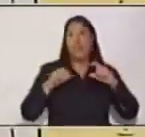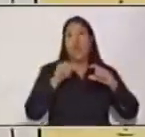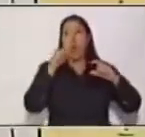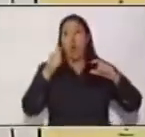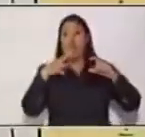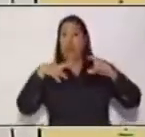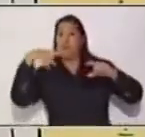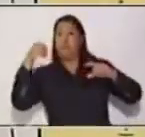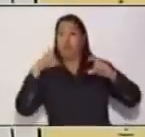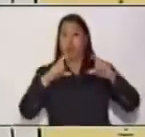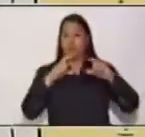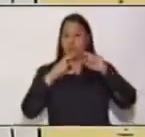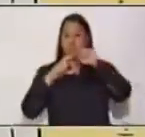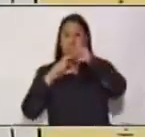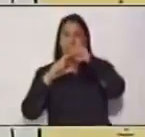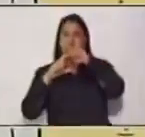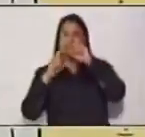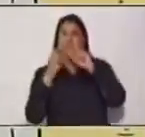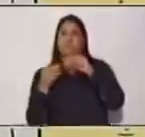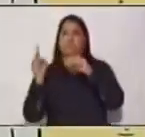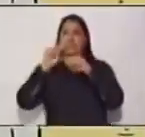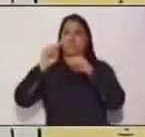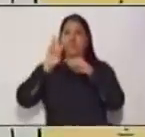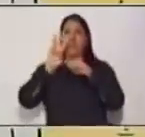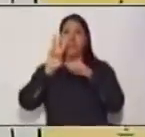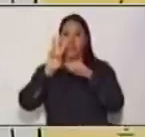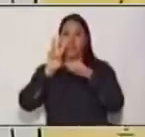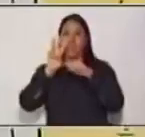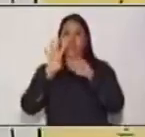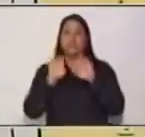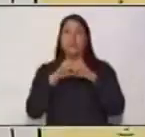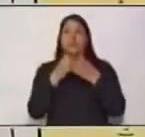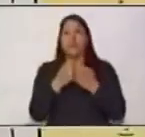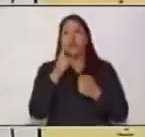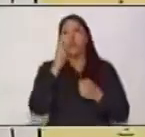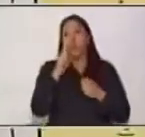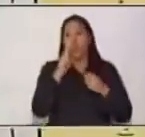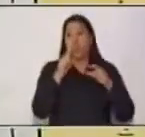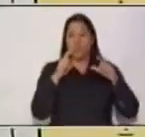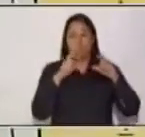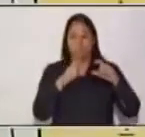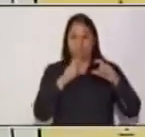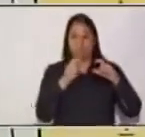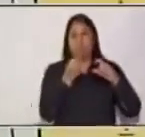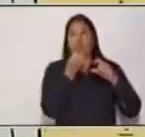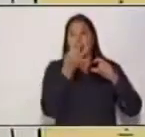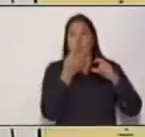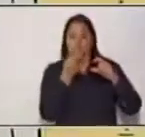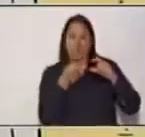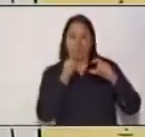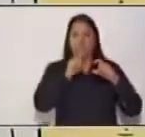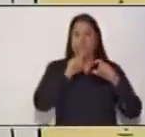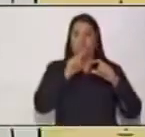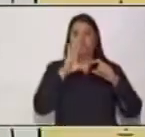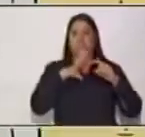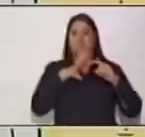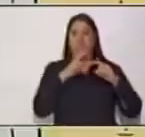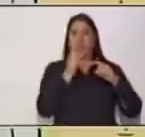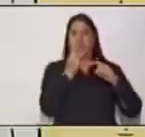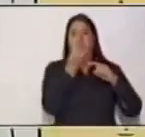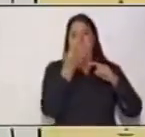afectando afuera. Entonces es una potencia elevada a otra potencia. ¿Qué hacemos en estos casos?